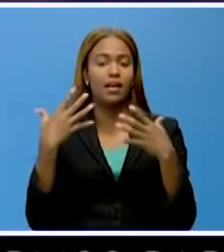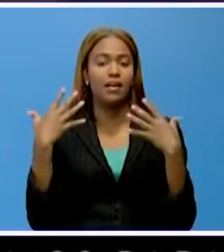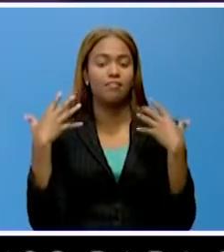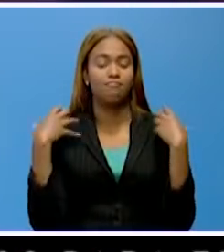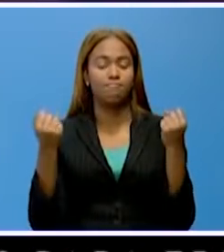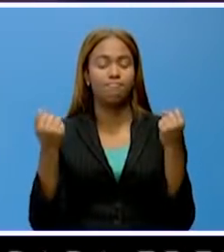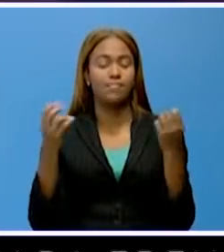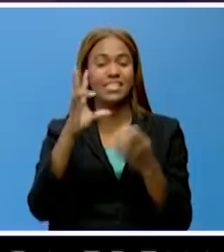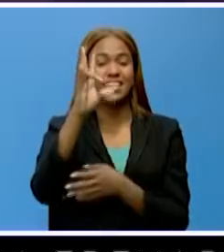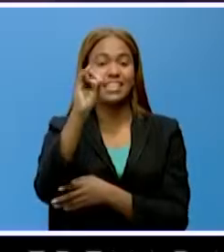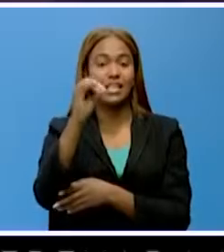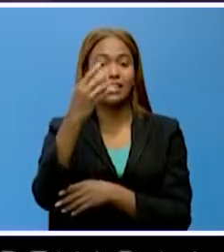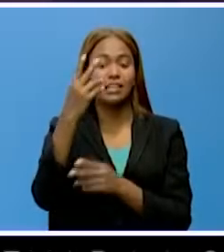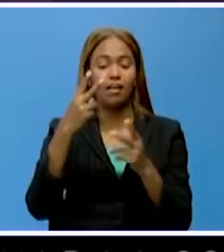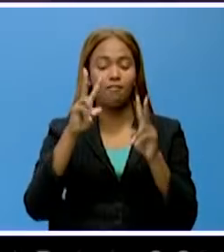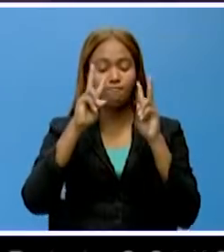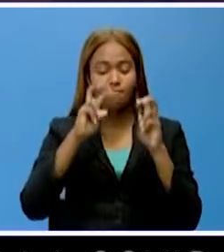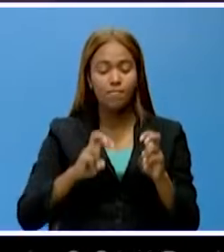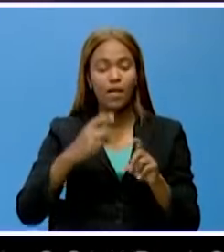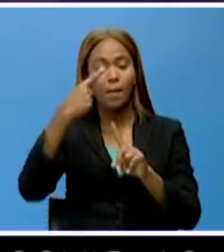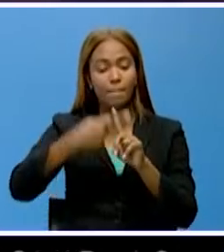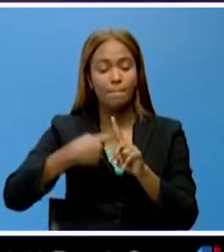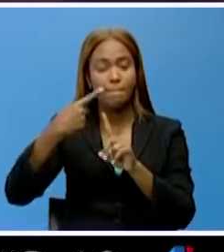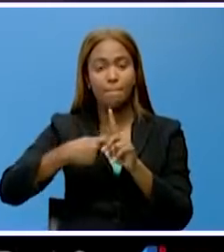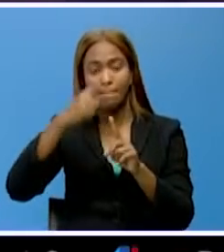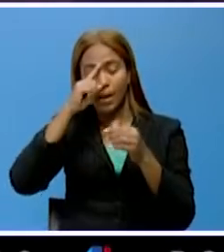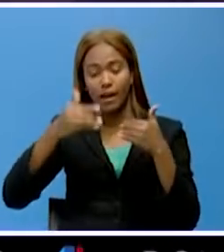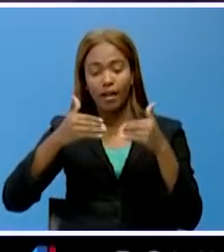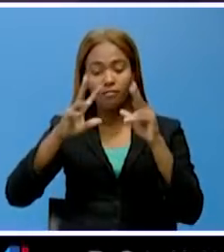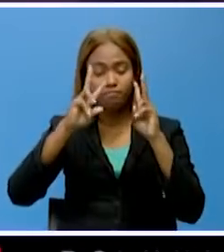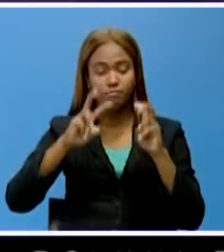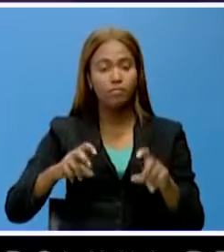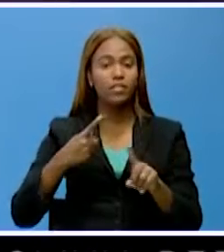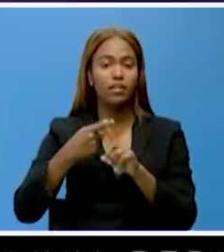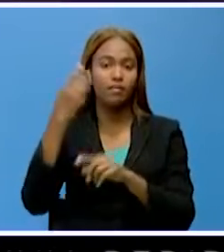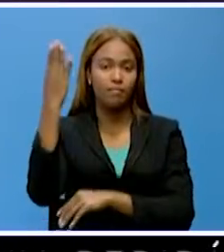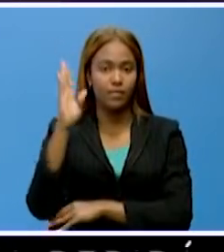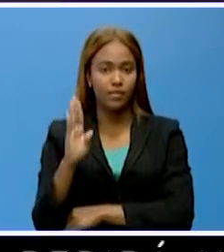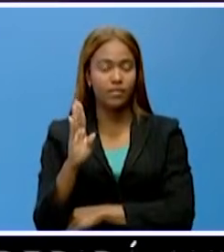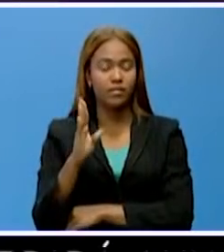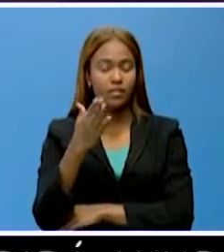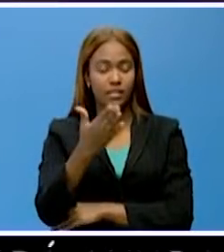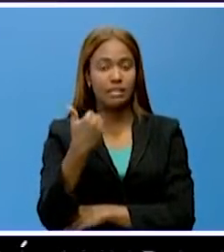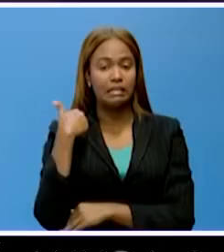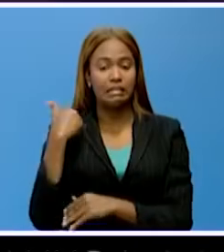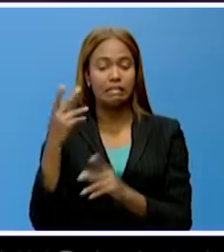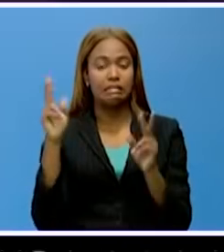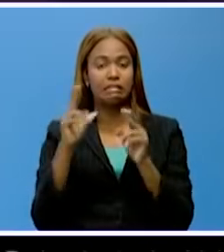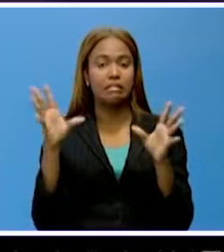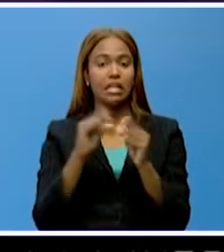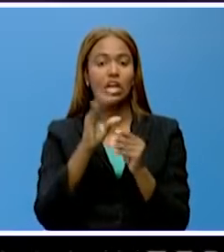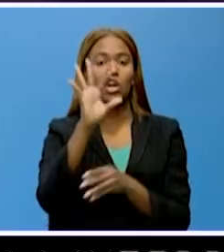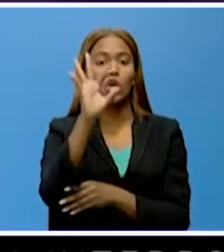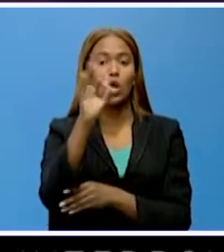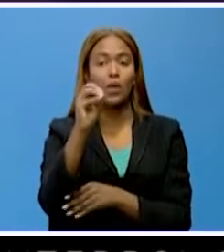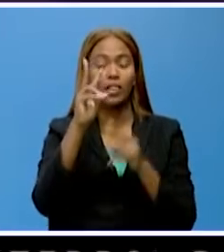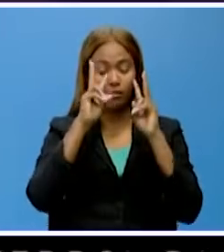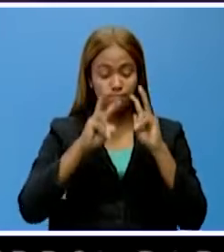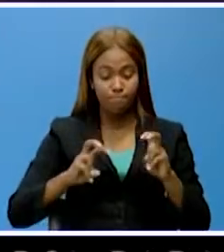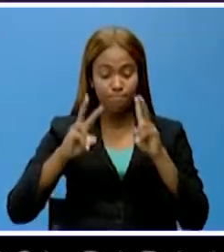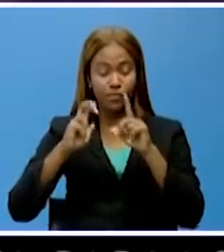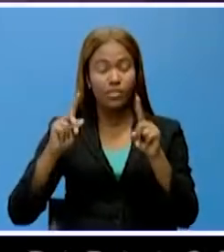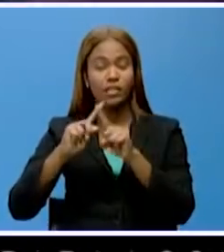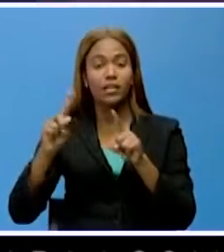muestras al mes para ser procesadas en Brasil. O sea que se dispone de una cantidad de 90 muestras